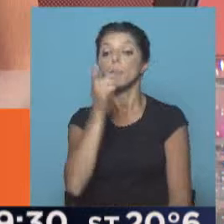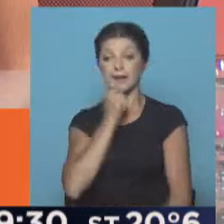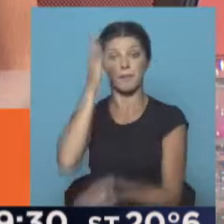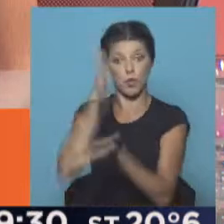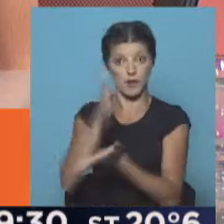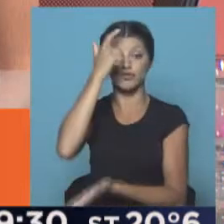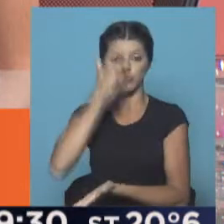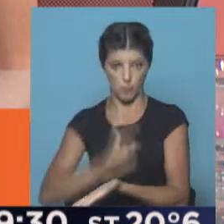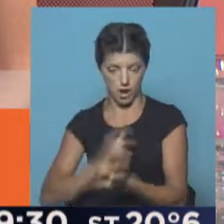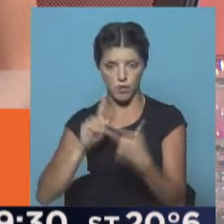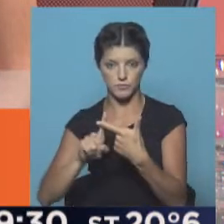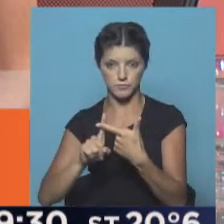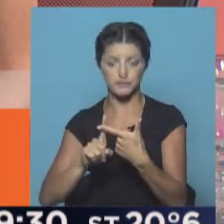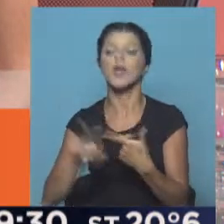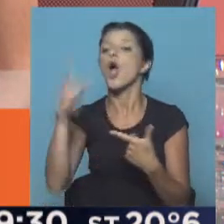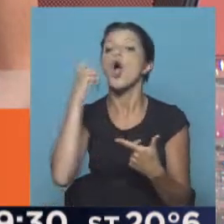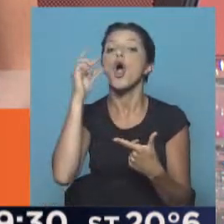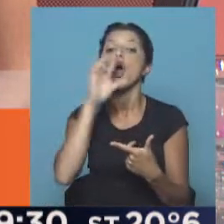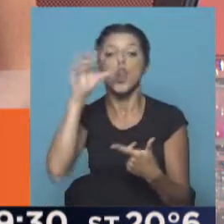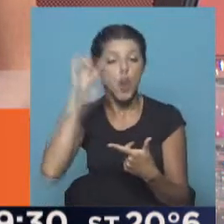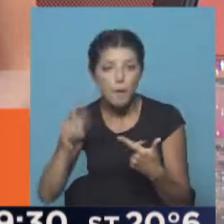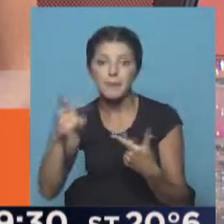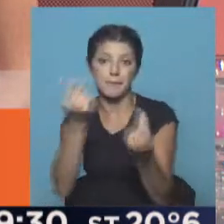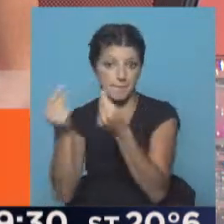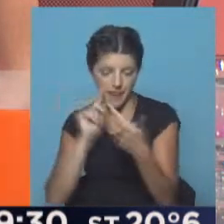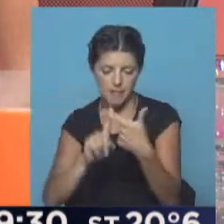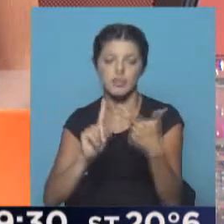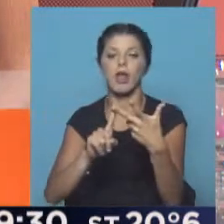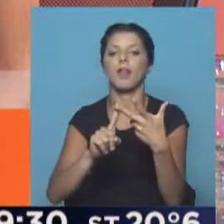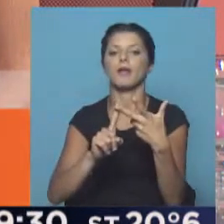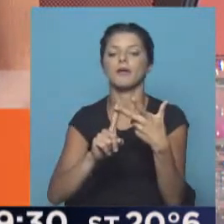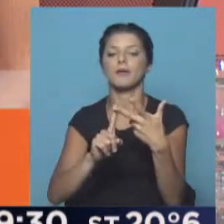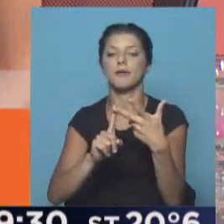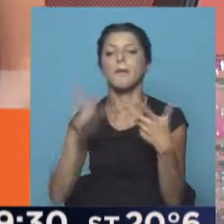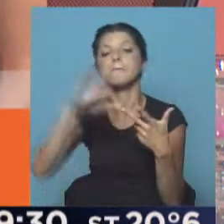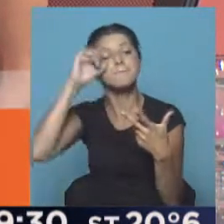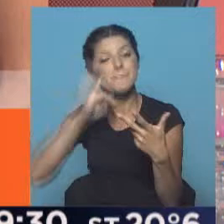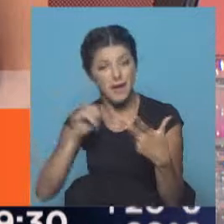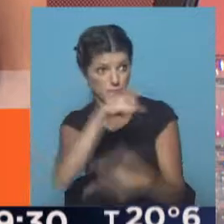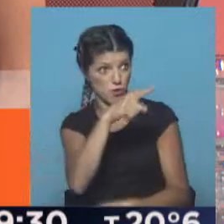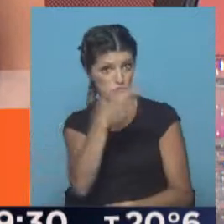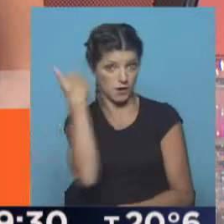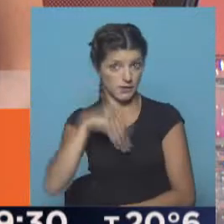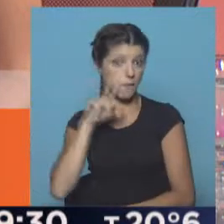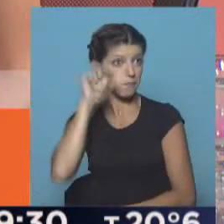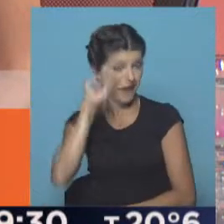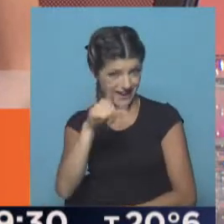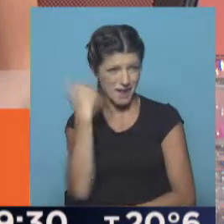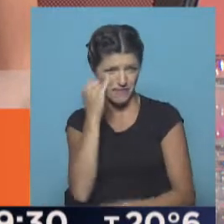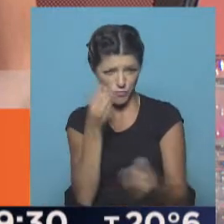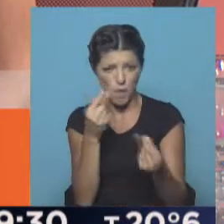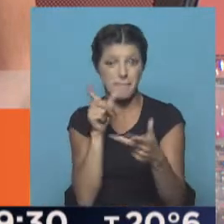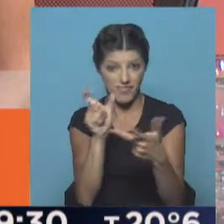detención clandestina. En el caso López se topó con el dinero. En el caso Báez, bueno, vos, Mariel, con los videos.